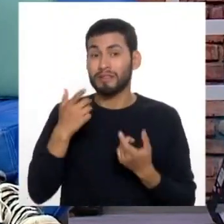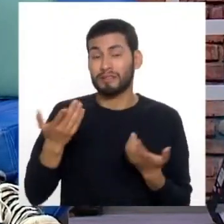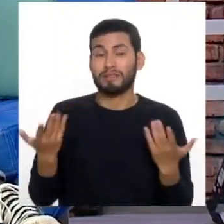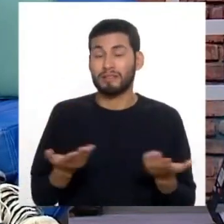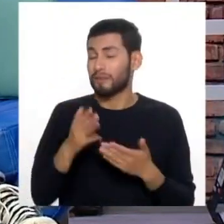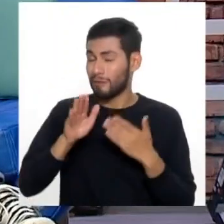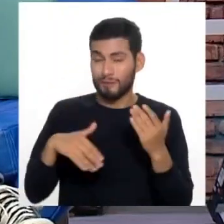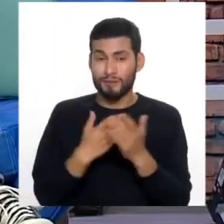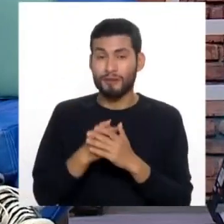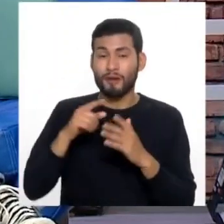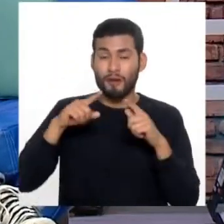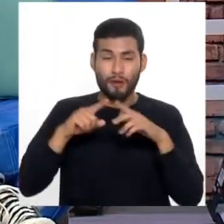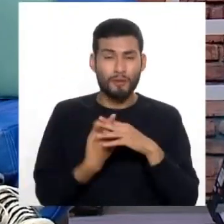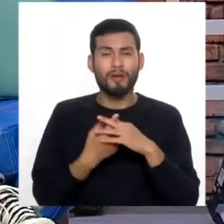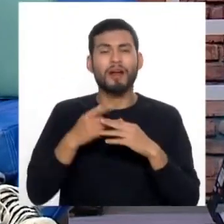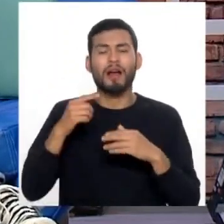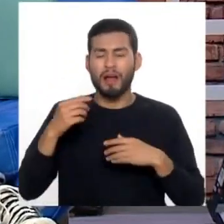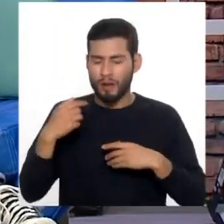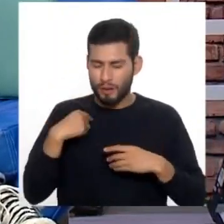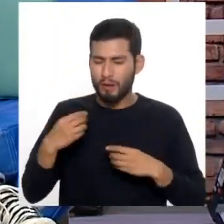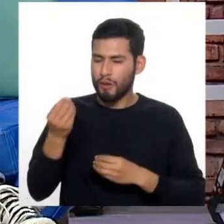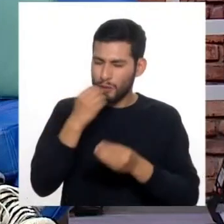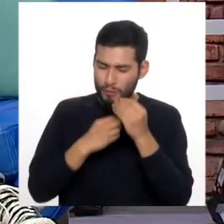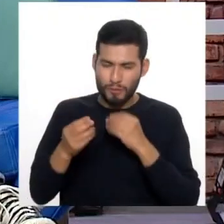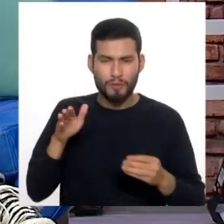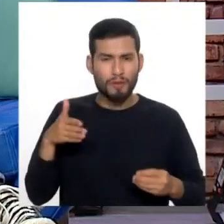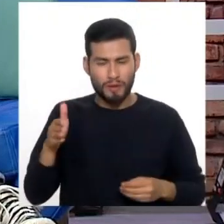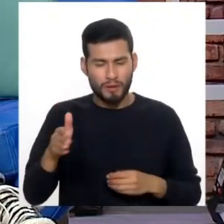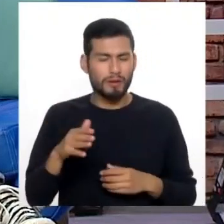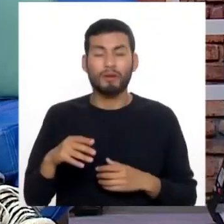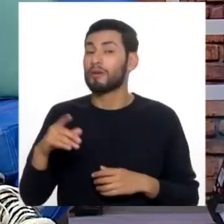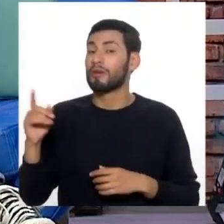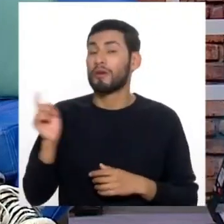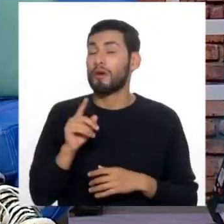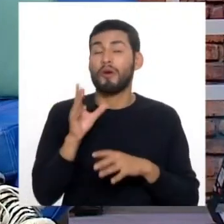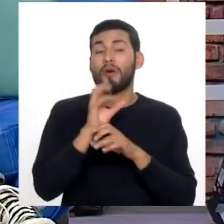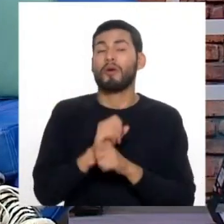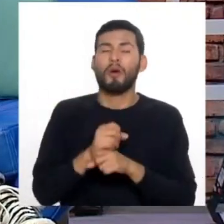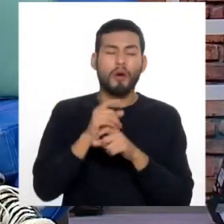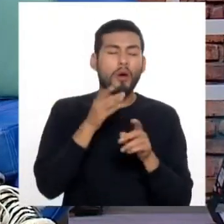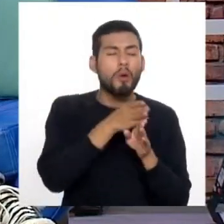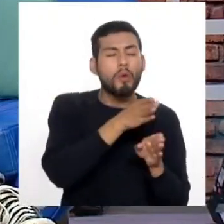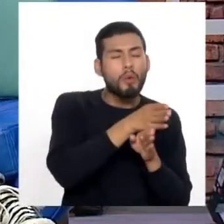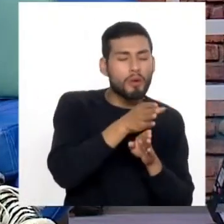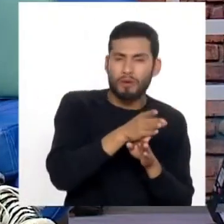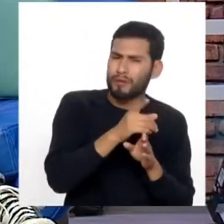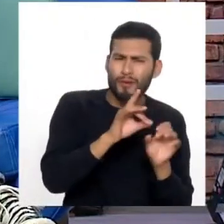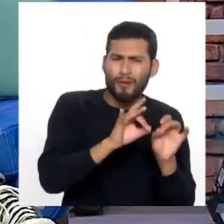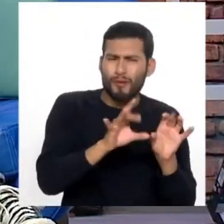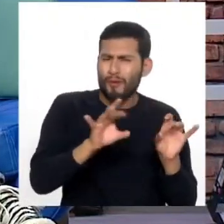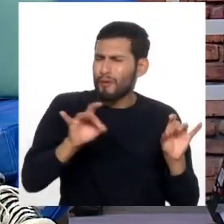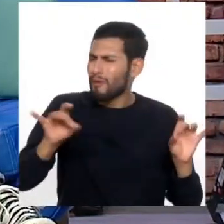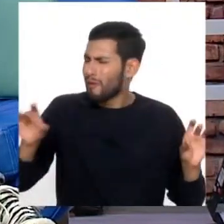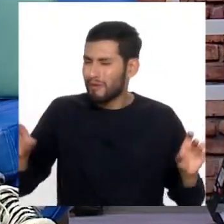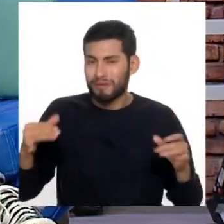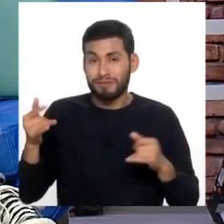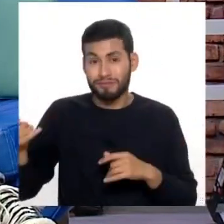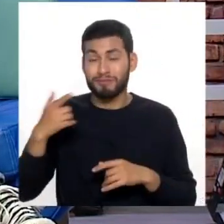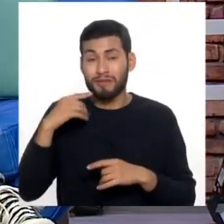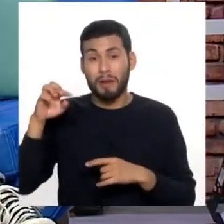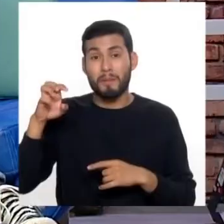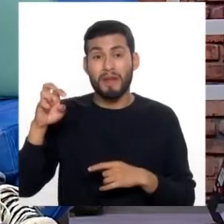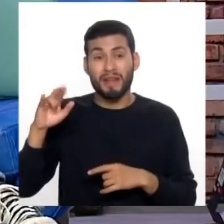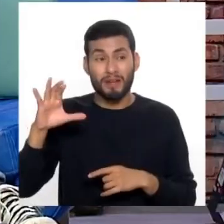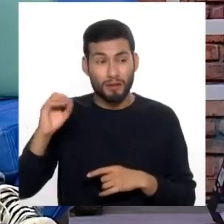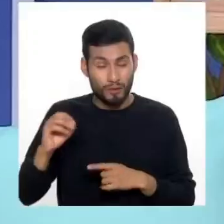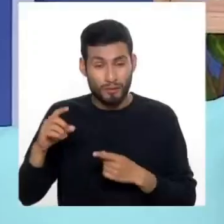está todo. Así que empezar a consumir más pescado, no acostumbrarnos a ciertos tipos. Hay mucha variedad, ya que nos están recomendando el perico, ¿no? Va